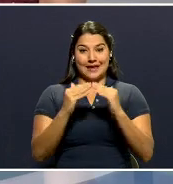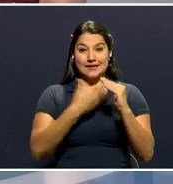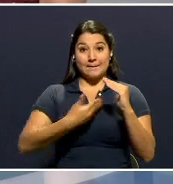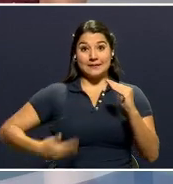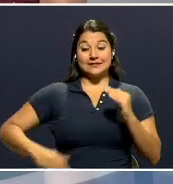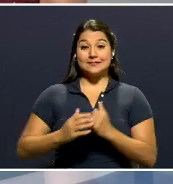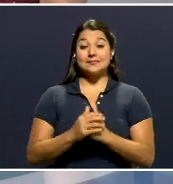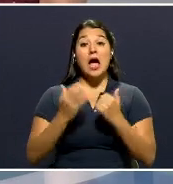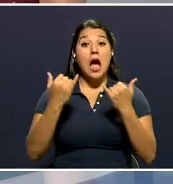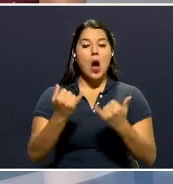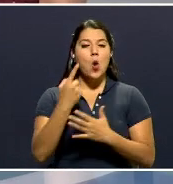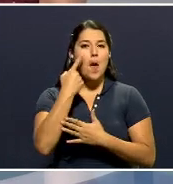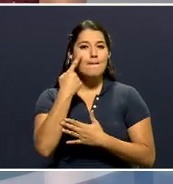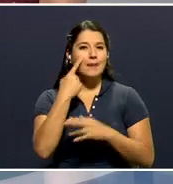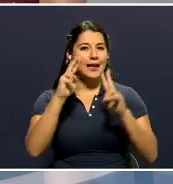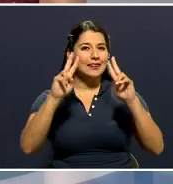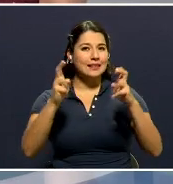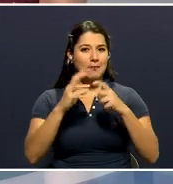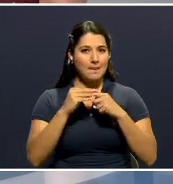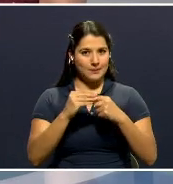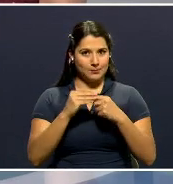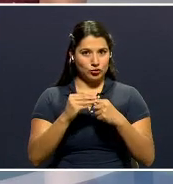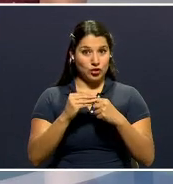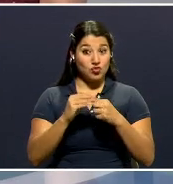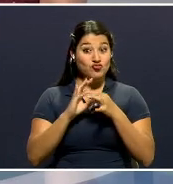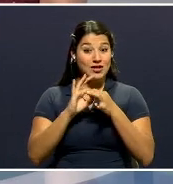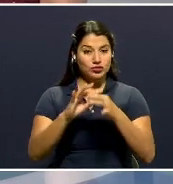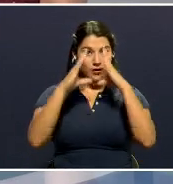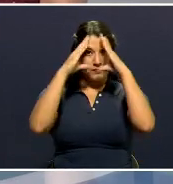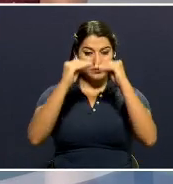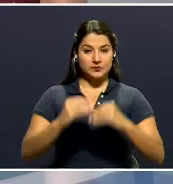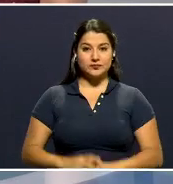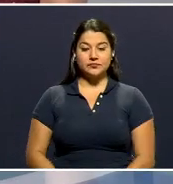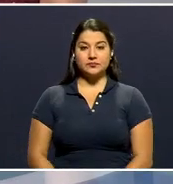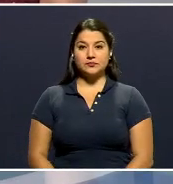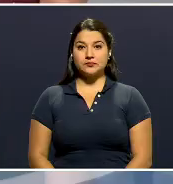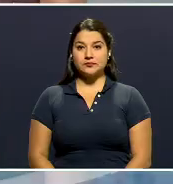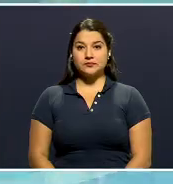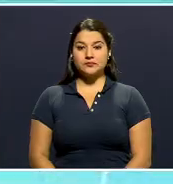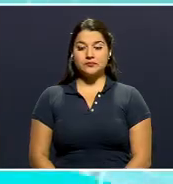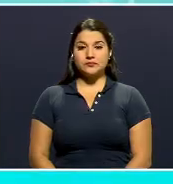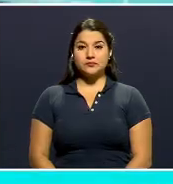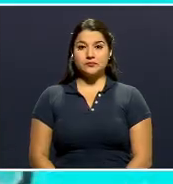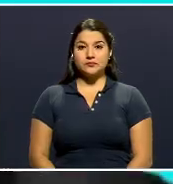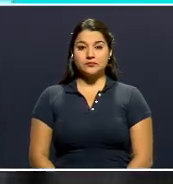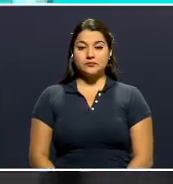Vamos a ver los titulares que preparamos sobre estas informaciones.